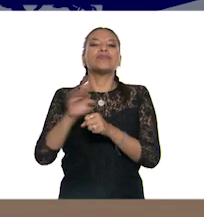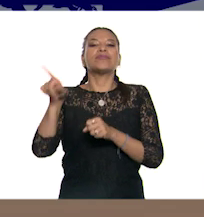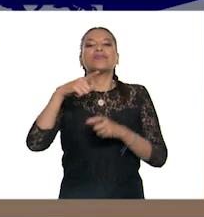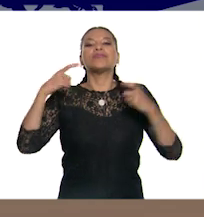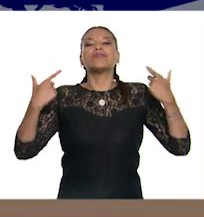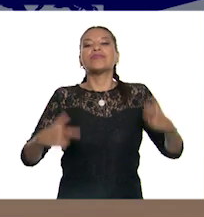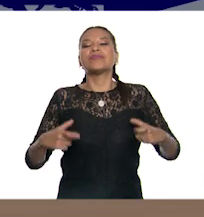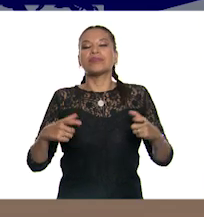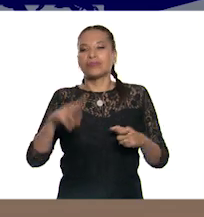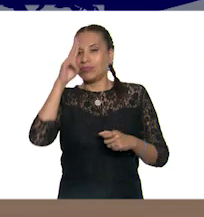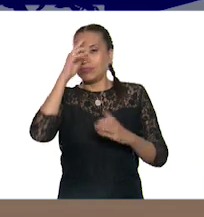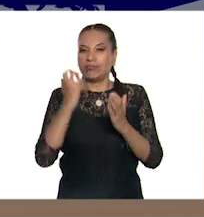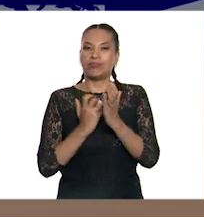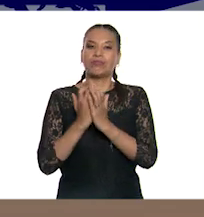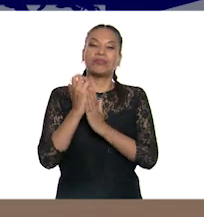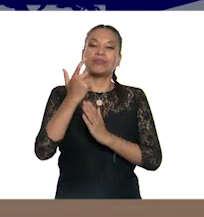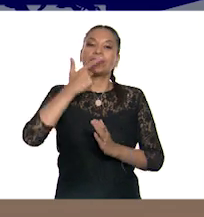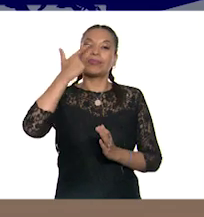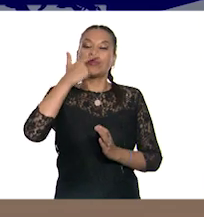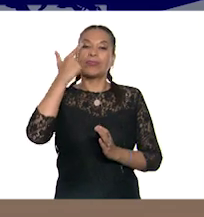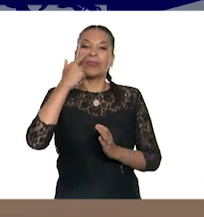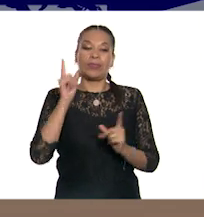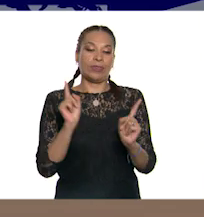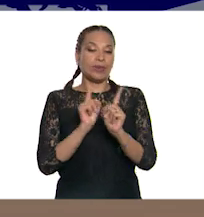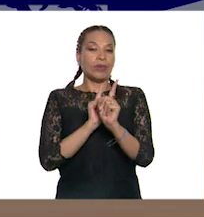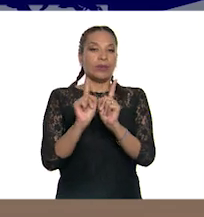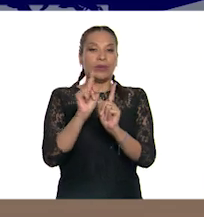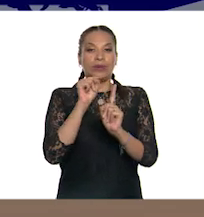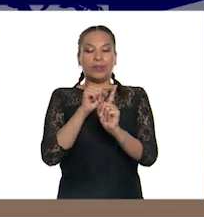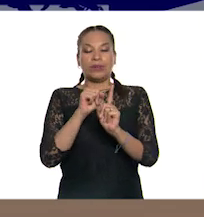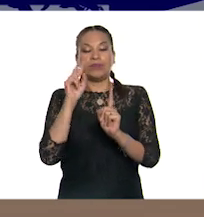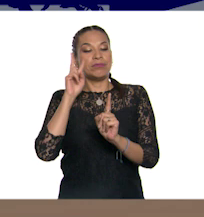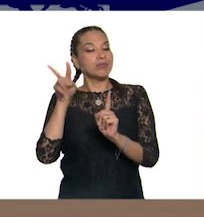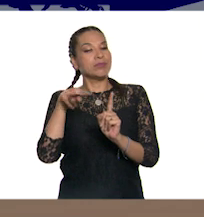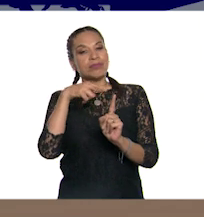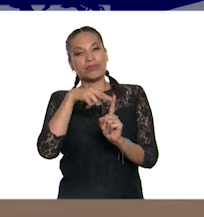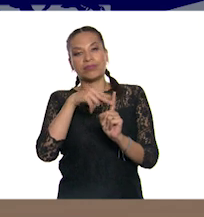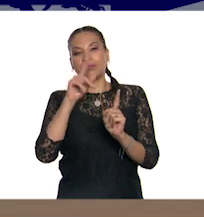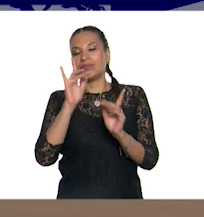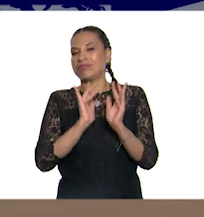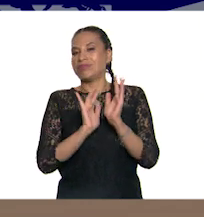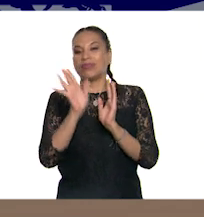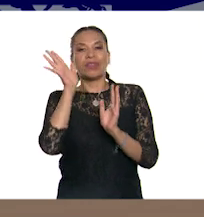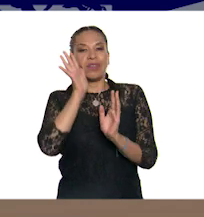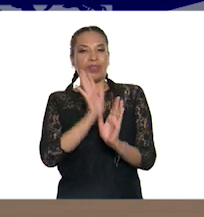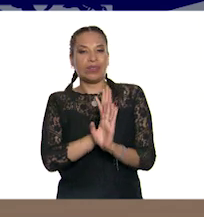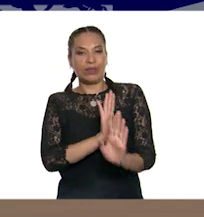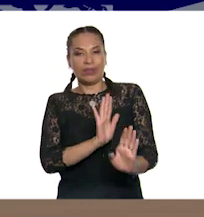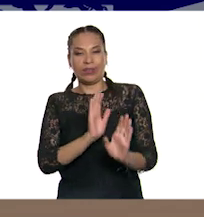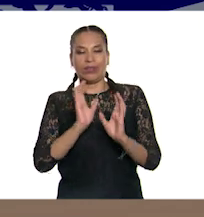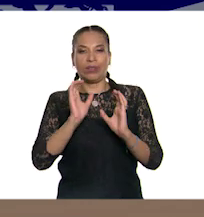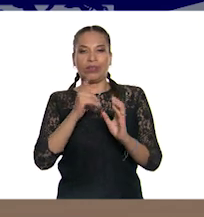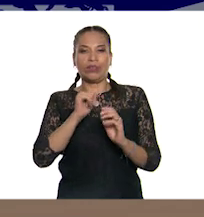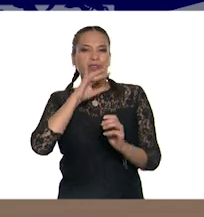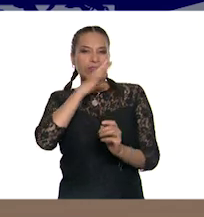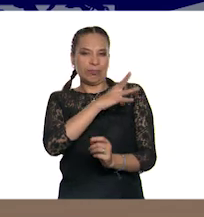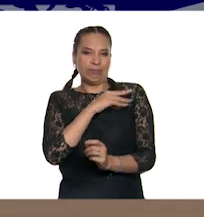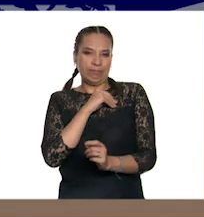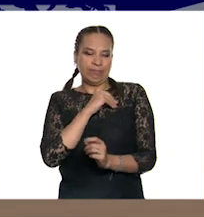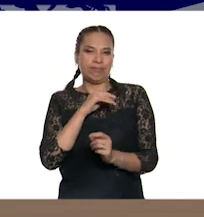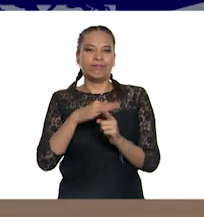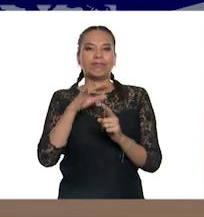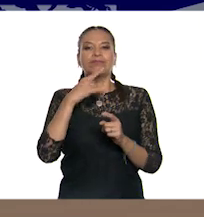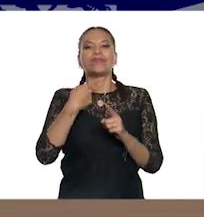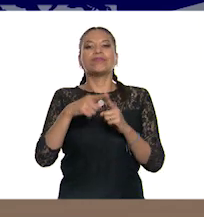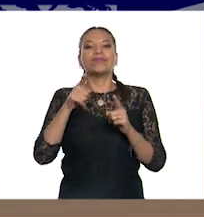amos altaneros que al pasar cerca de ella esquivaban su contacto para preservar de la mugre y del